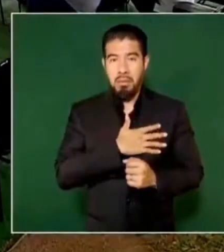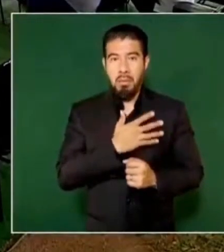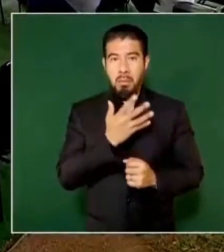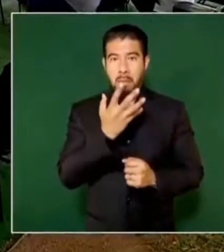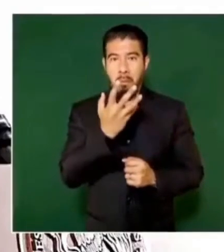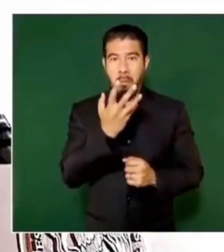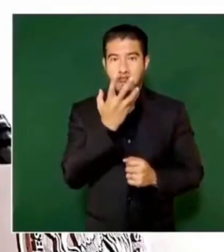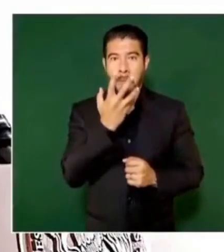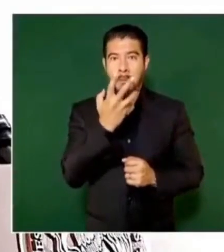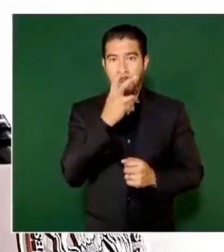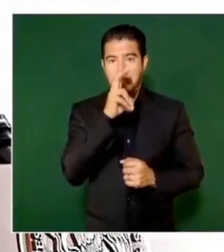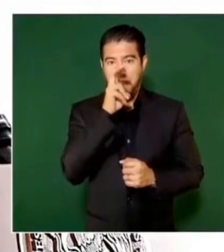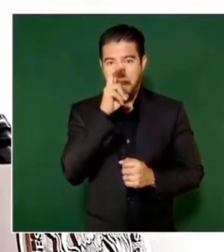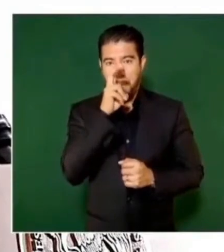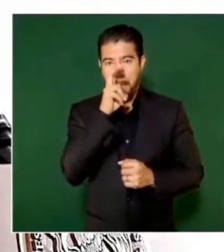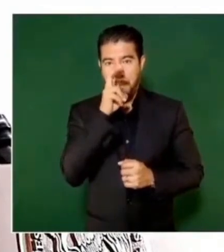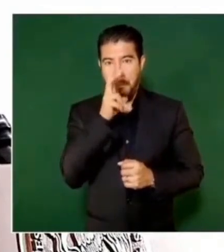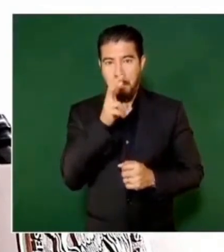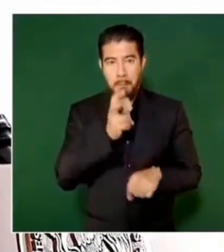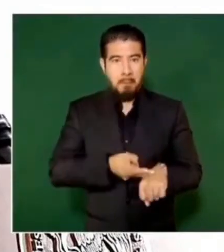petrificado.